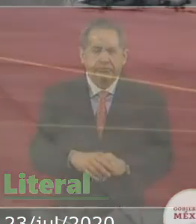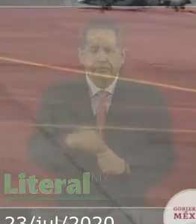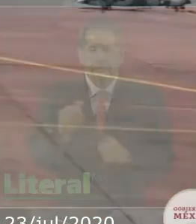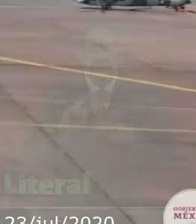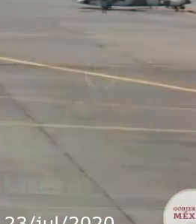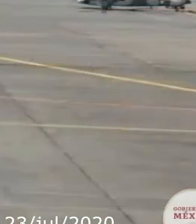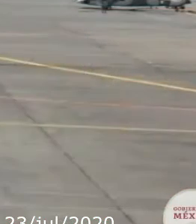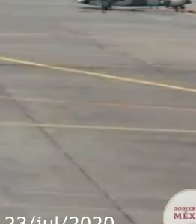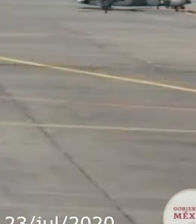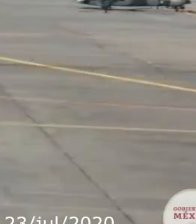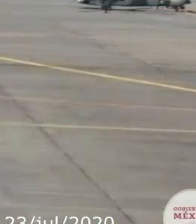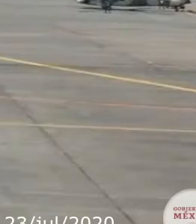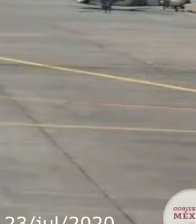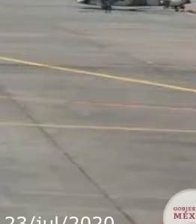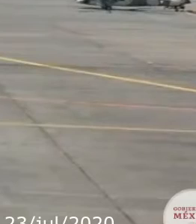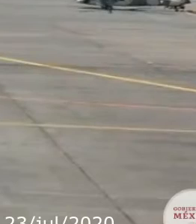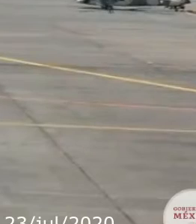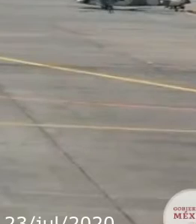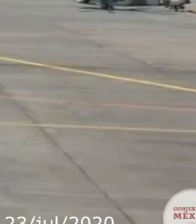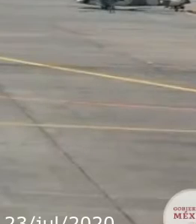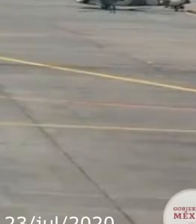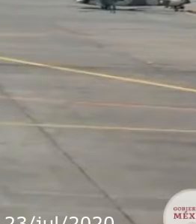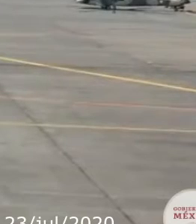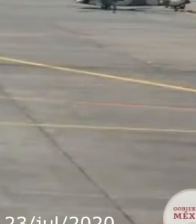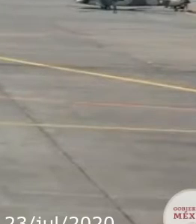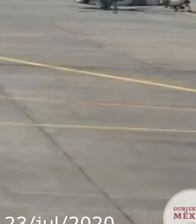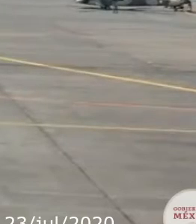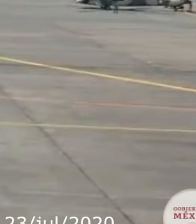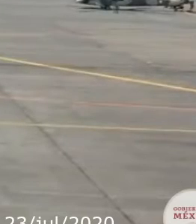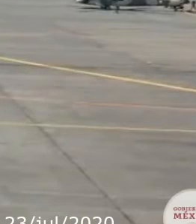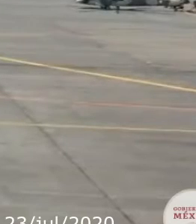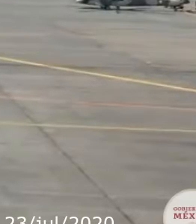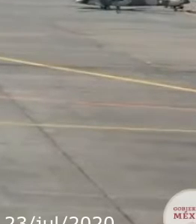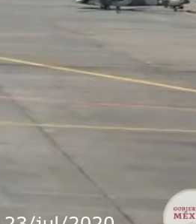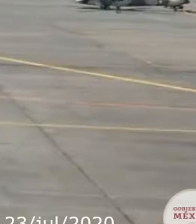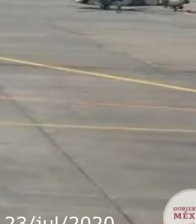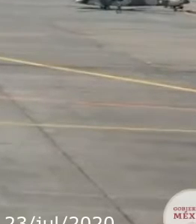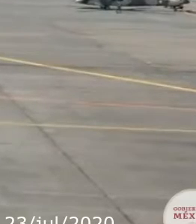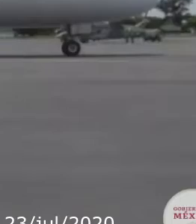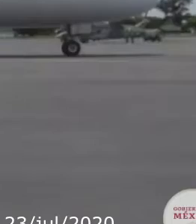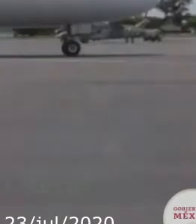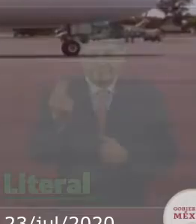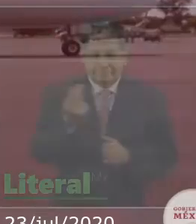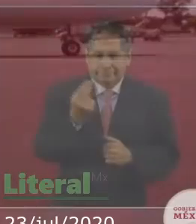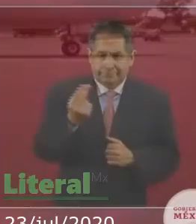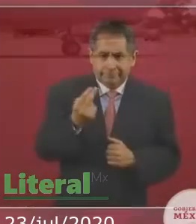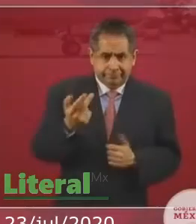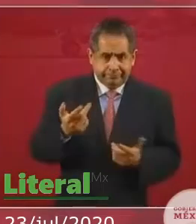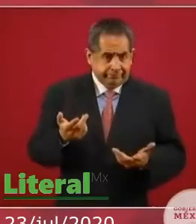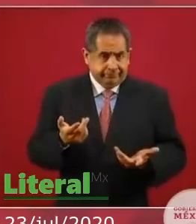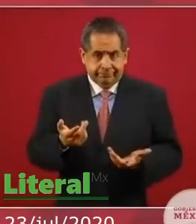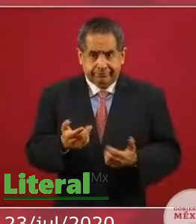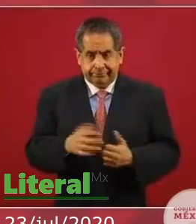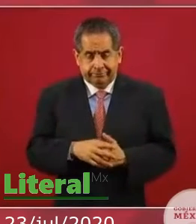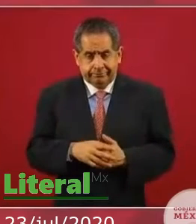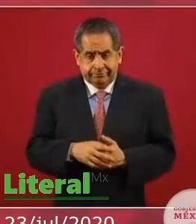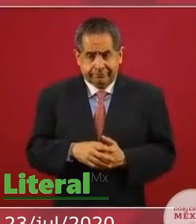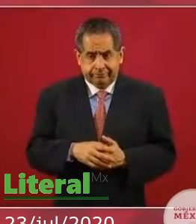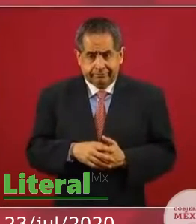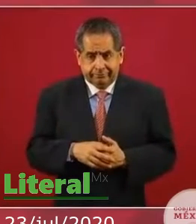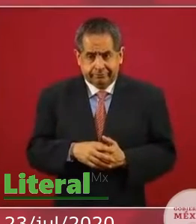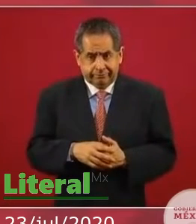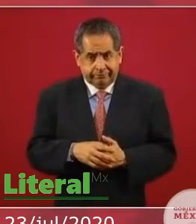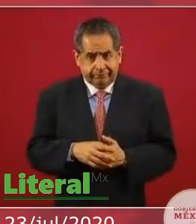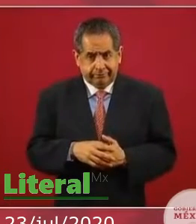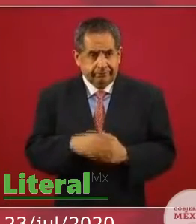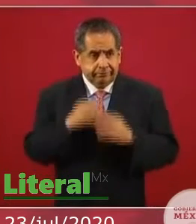otro, pues es que también se necesita que se haga